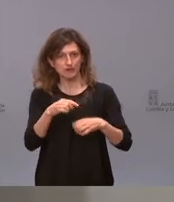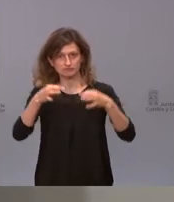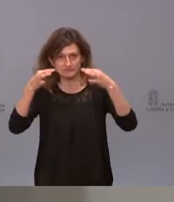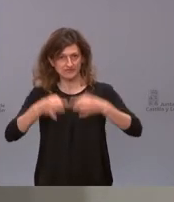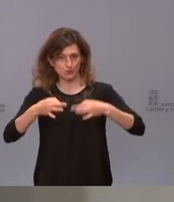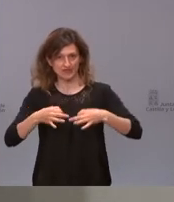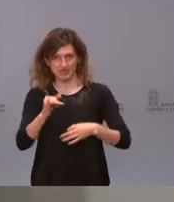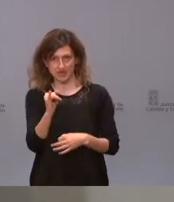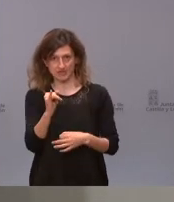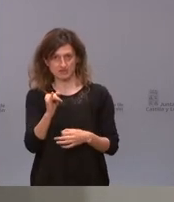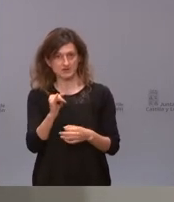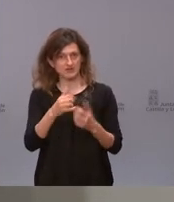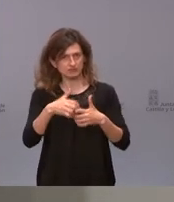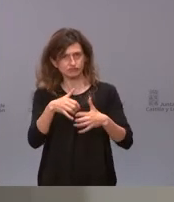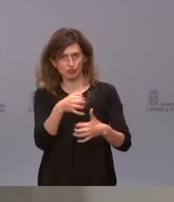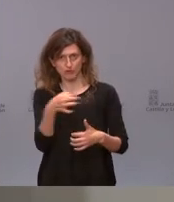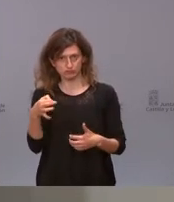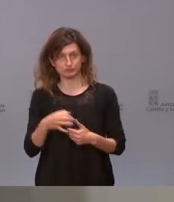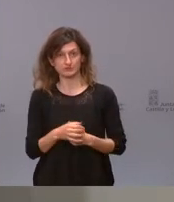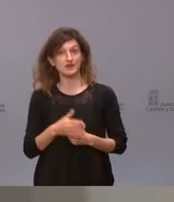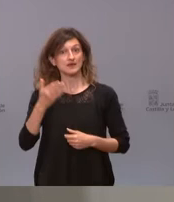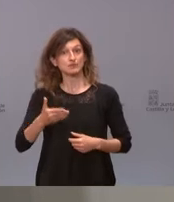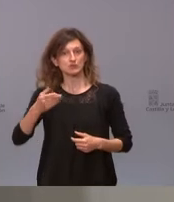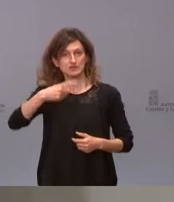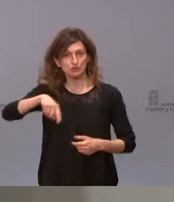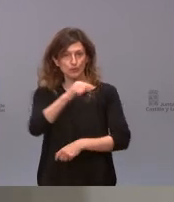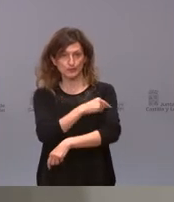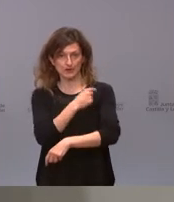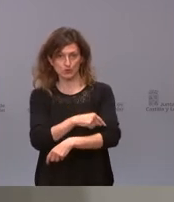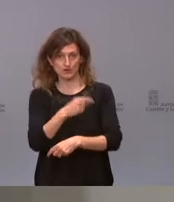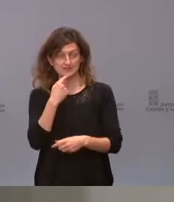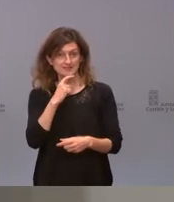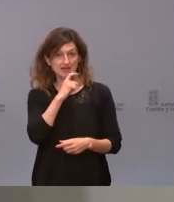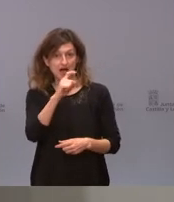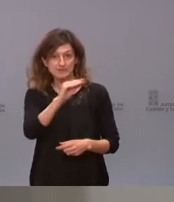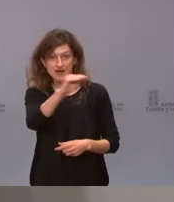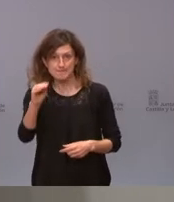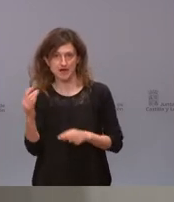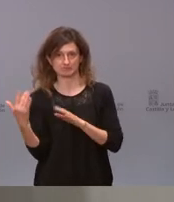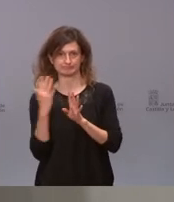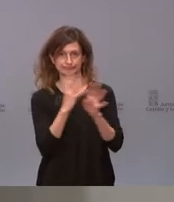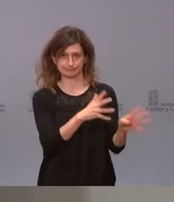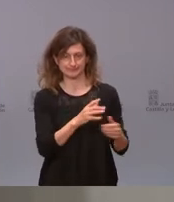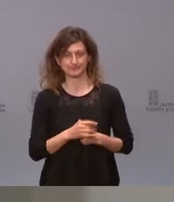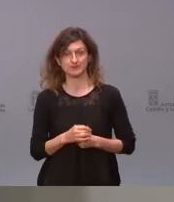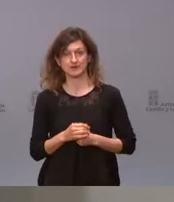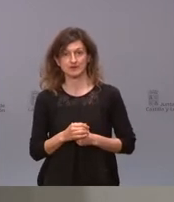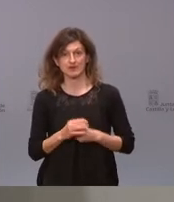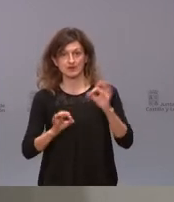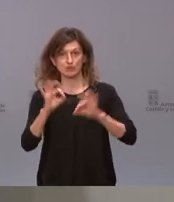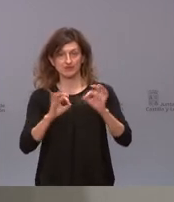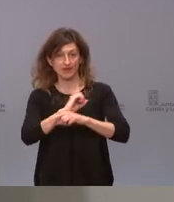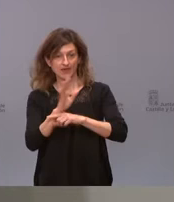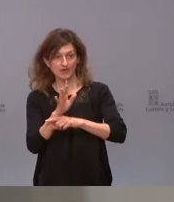y son efectivas y por lo tanto es importante que nos vacunemos cuando recibimos el llamamiento las cifras de contagio como